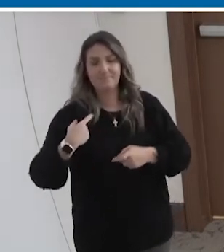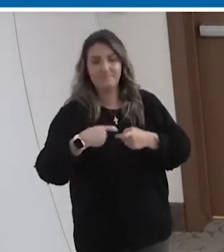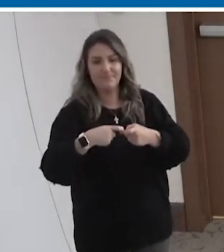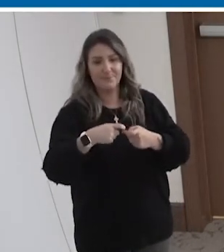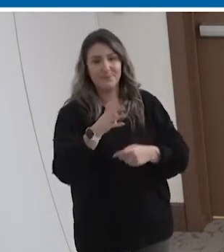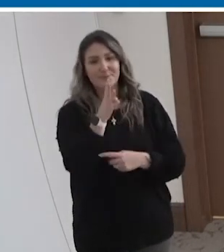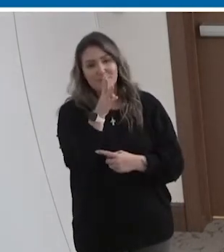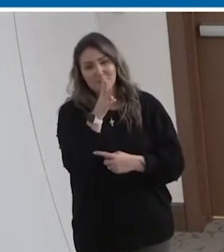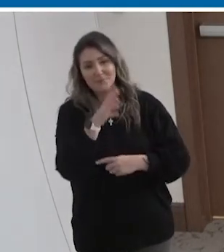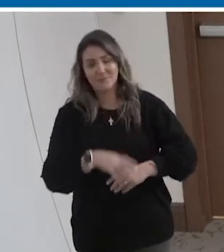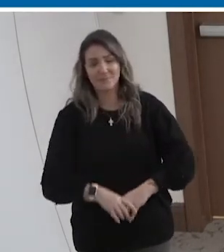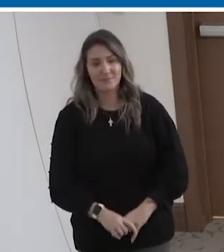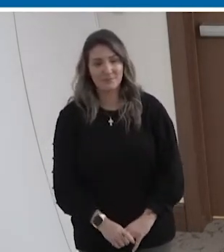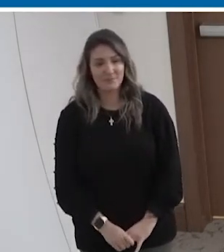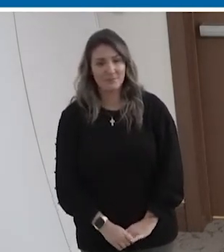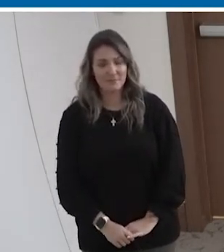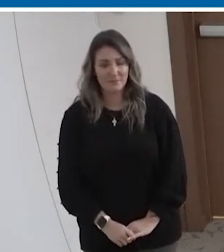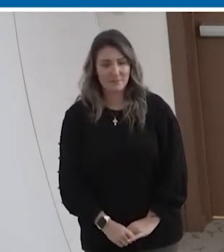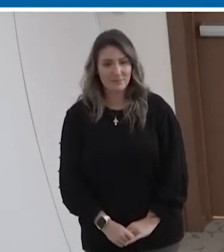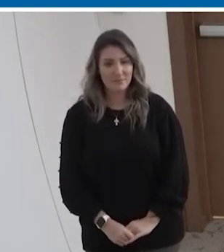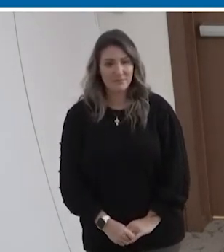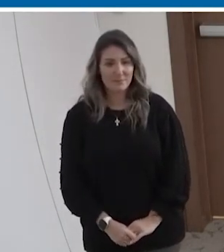que tengan 12 años.